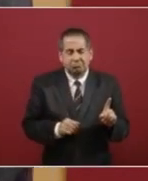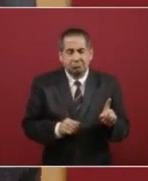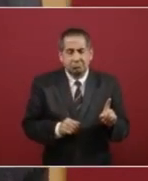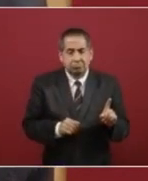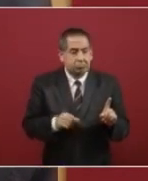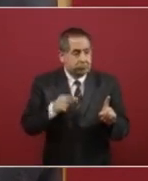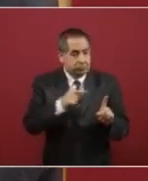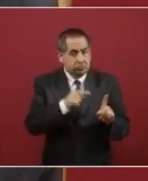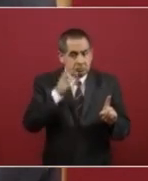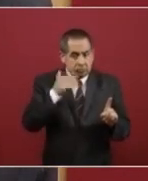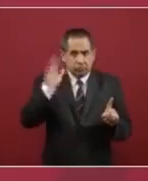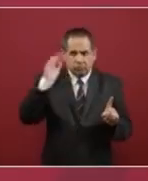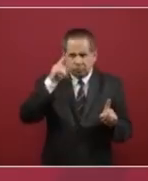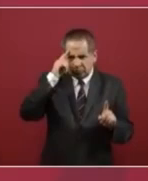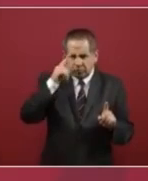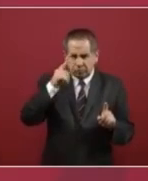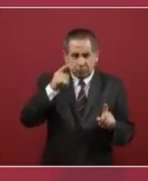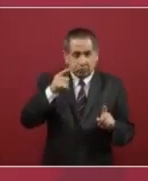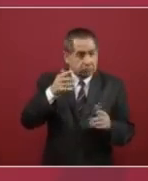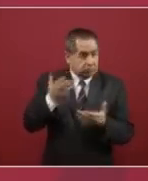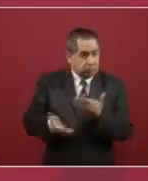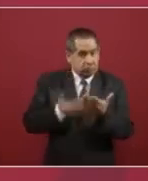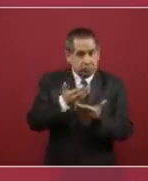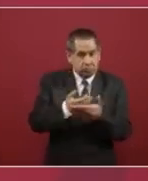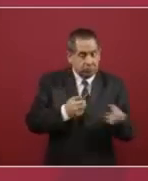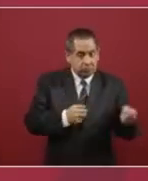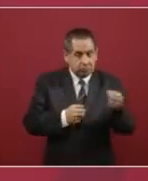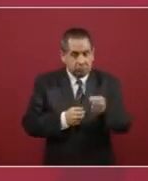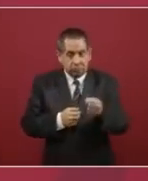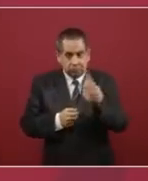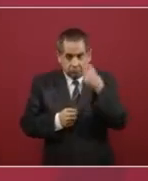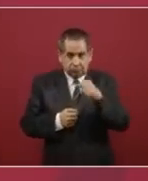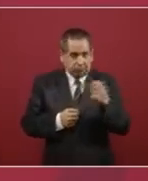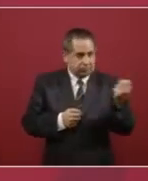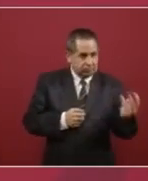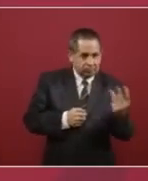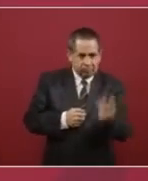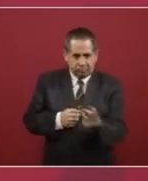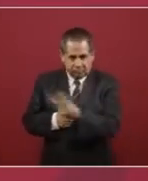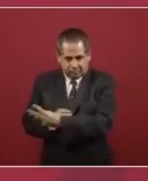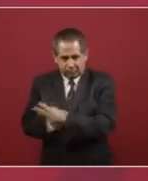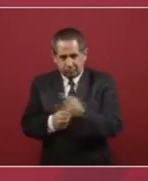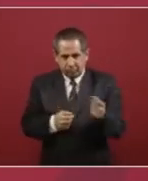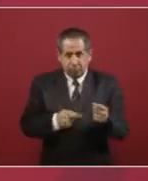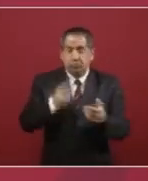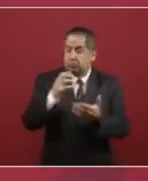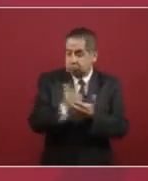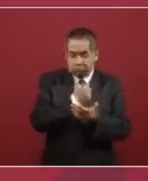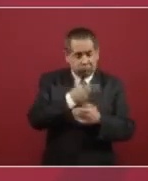que fue incluso propuesto, imagínense, para las ternas. Él ganó,